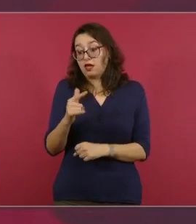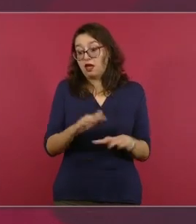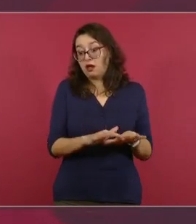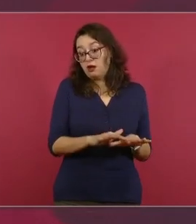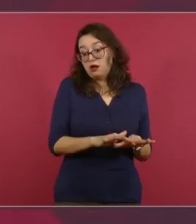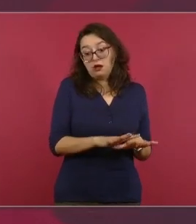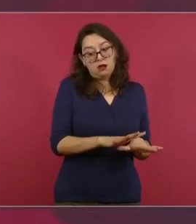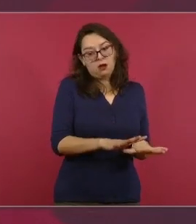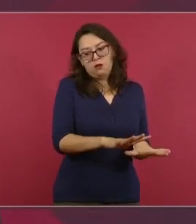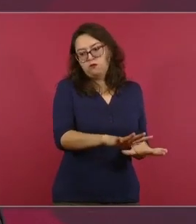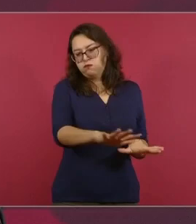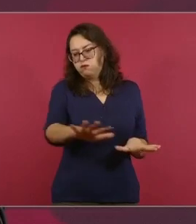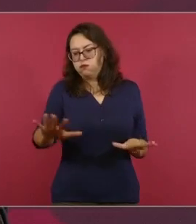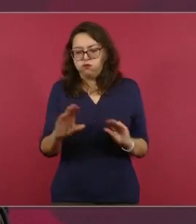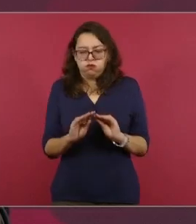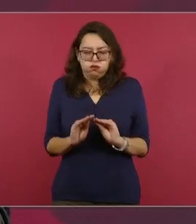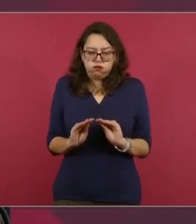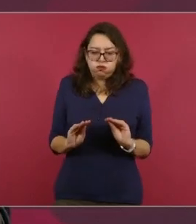todo ese